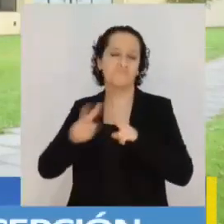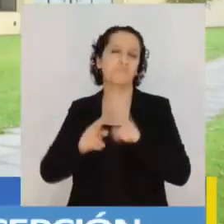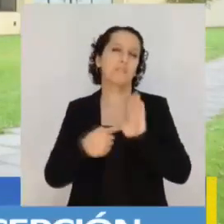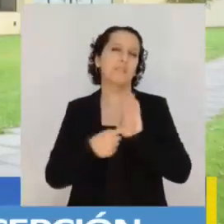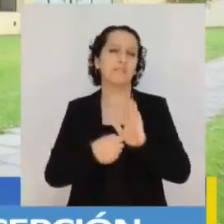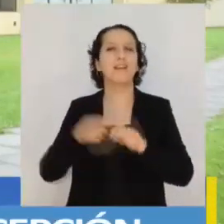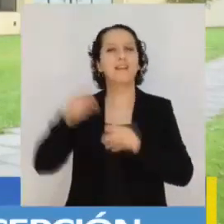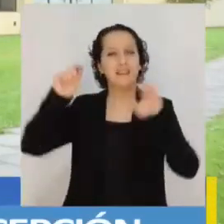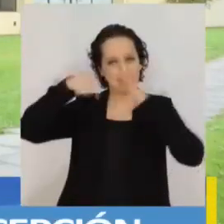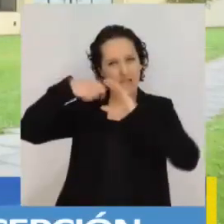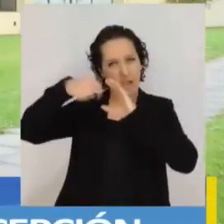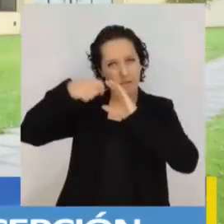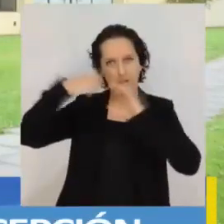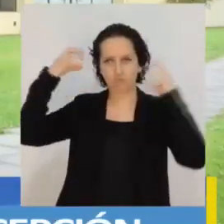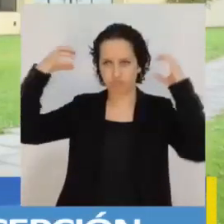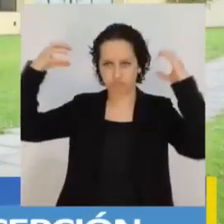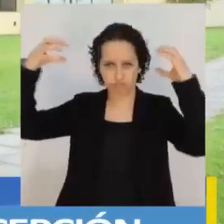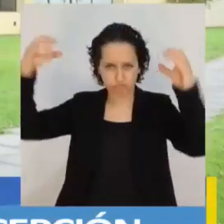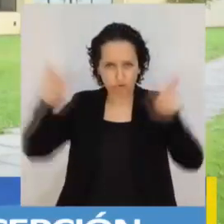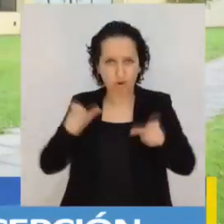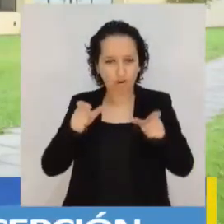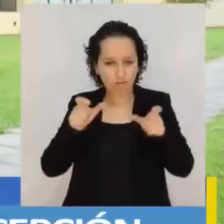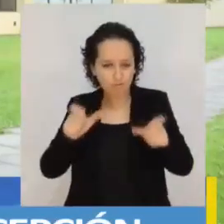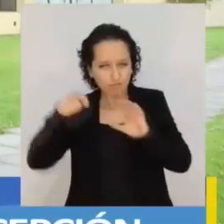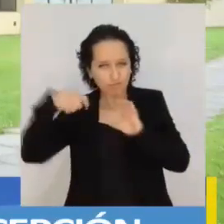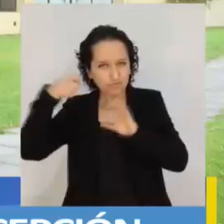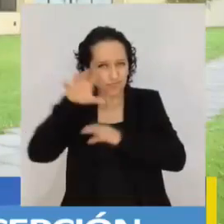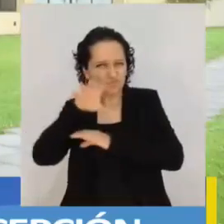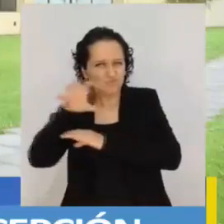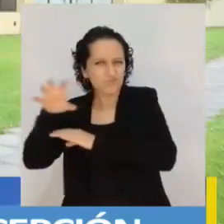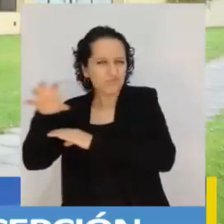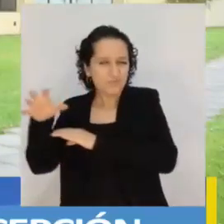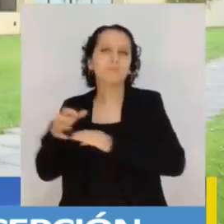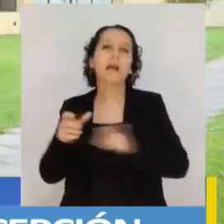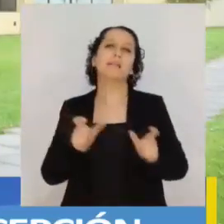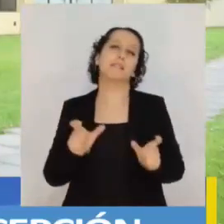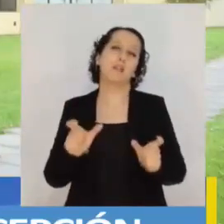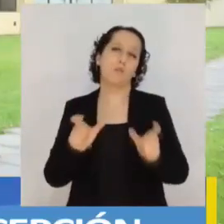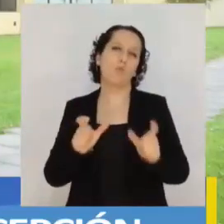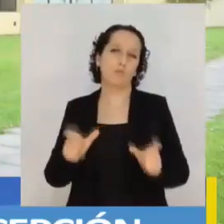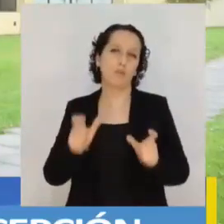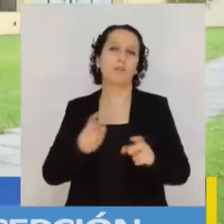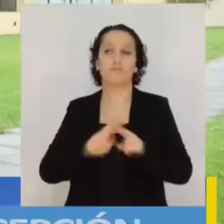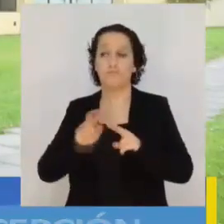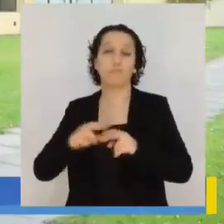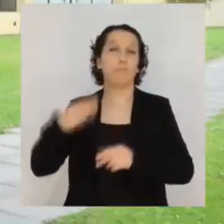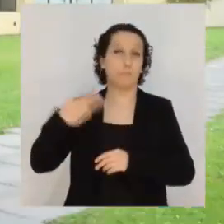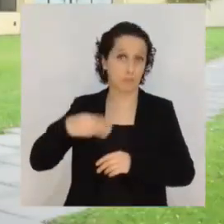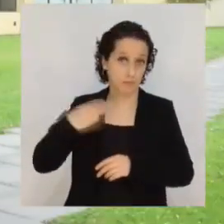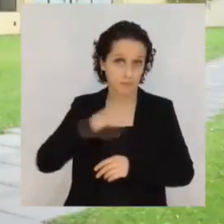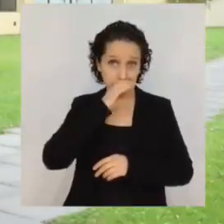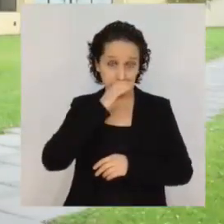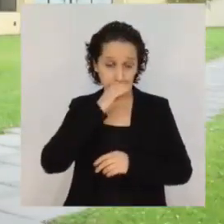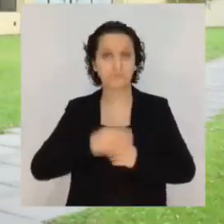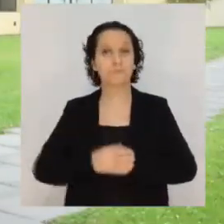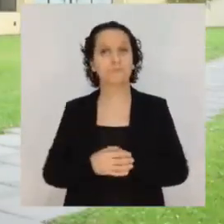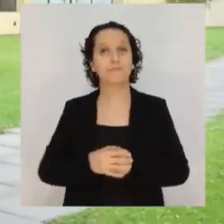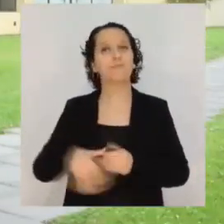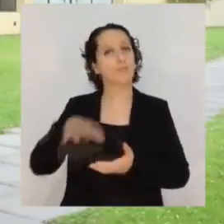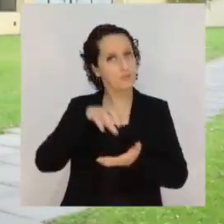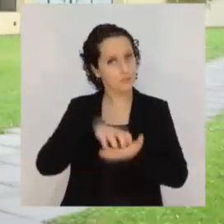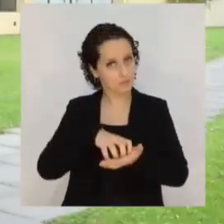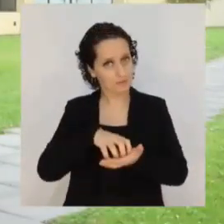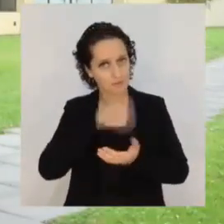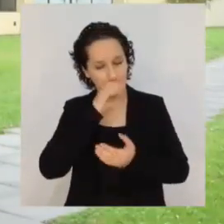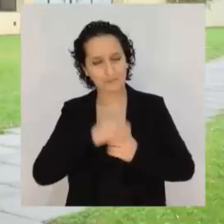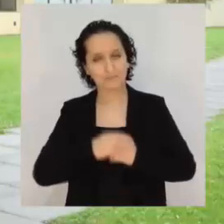trata de cámaras de televigilancia que vendrán a colaborar con todo el proceso de seguridad que está implementando la Municipalidad de Concepción en la